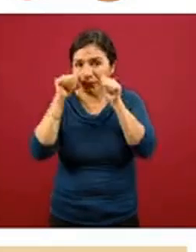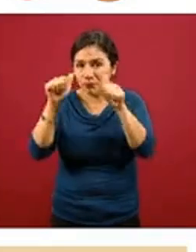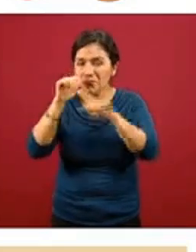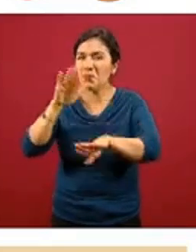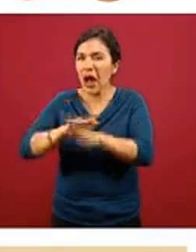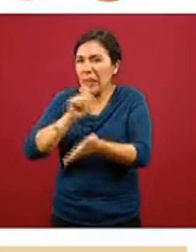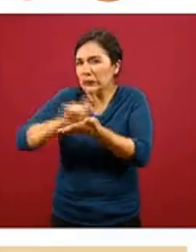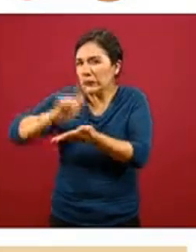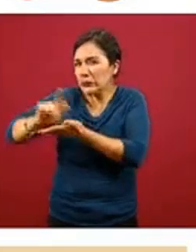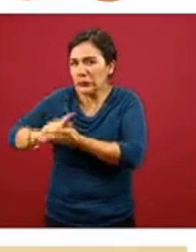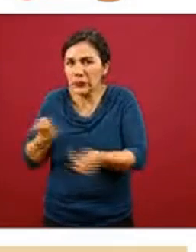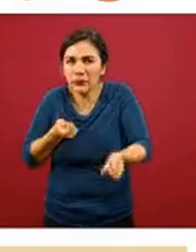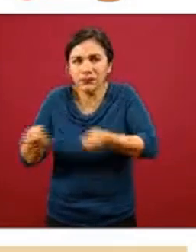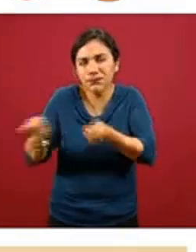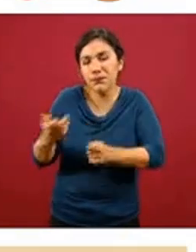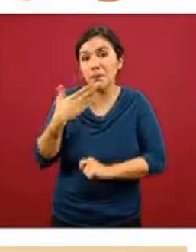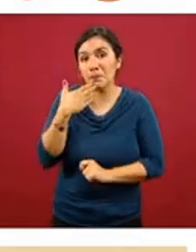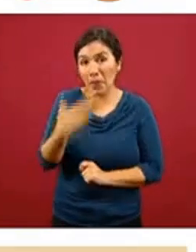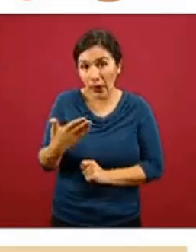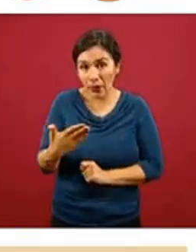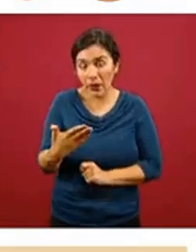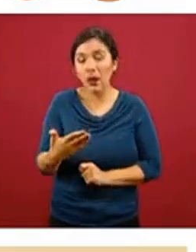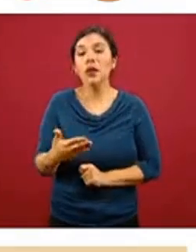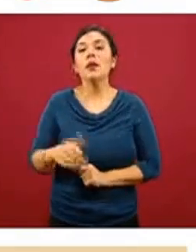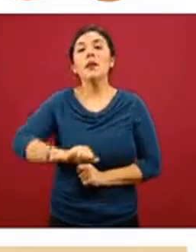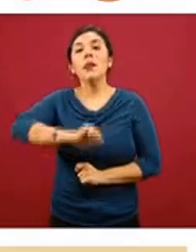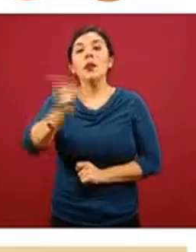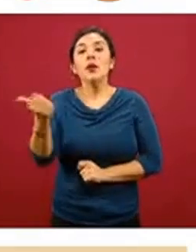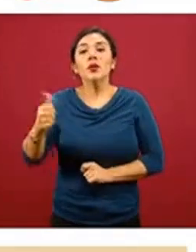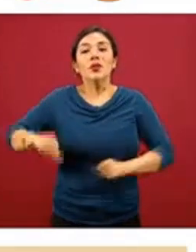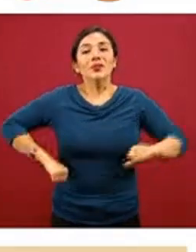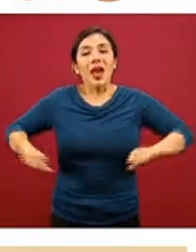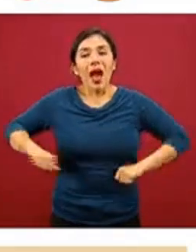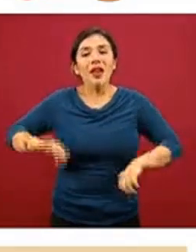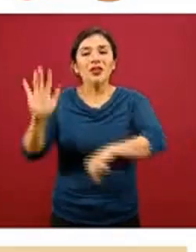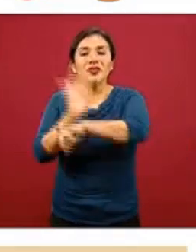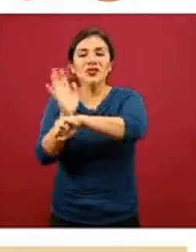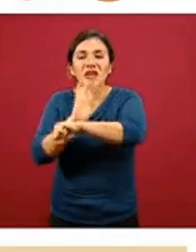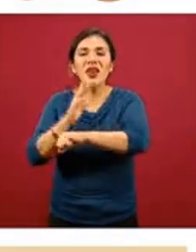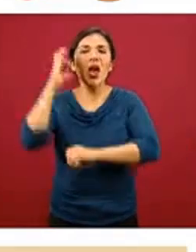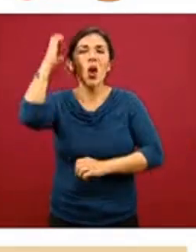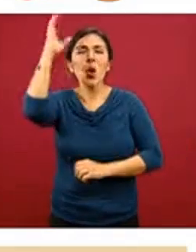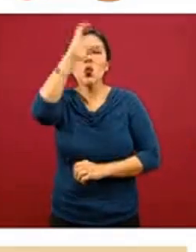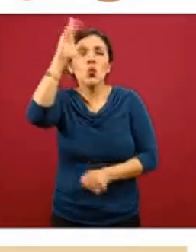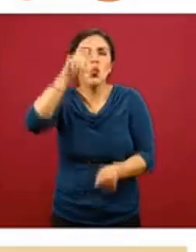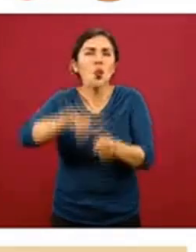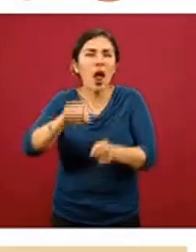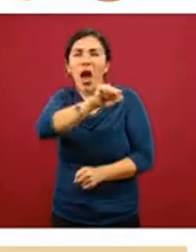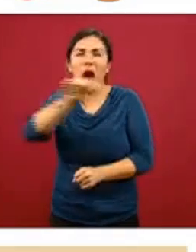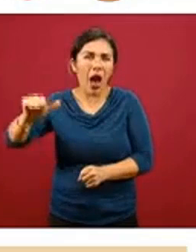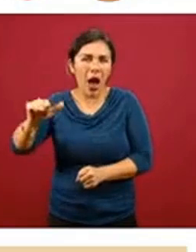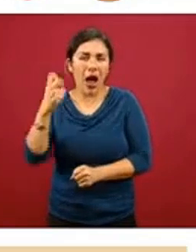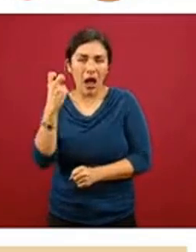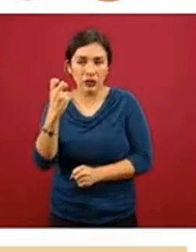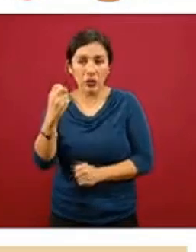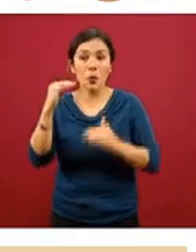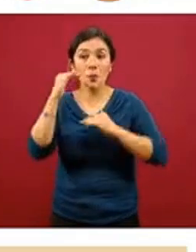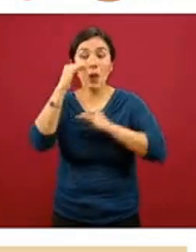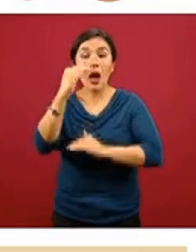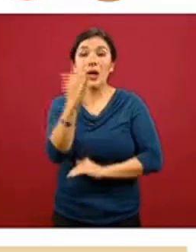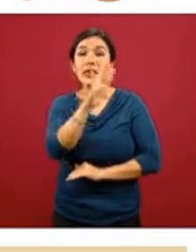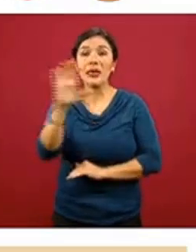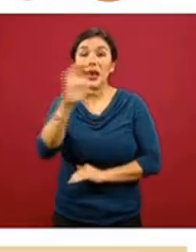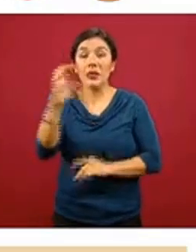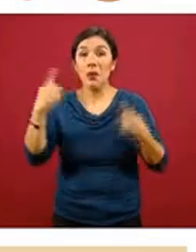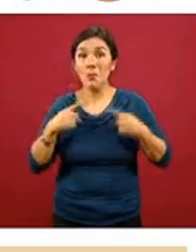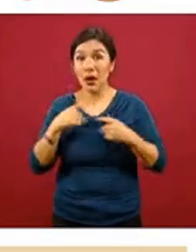una buena regulación de los espacios y la limpieza. En el caso de cines, teatros, museos, eventos culturales de menos de